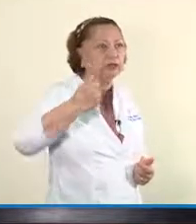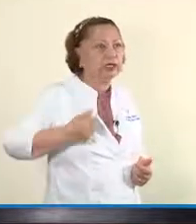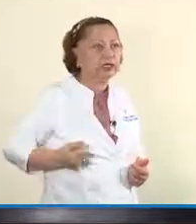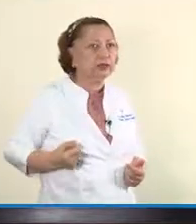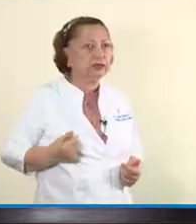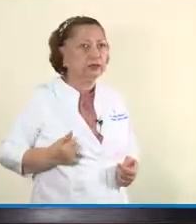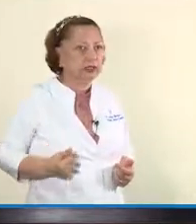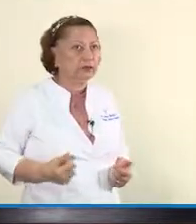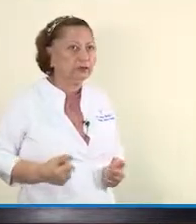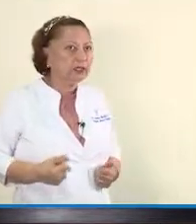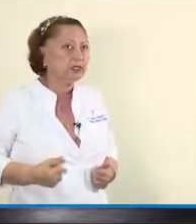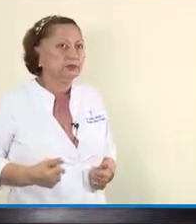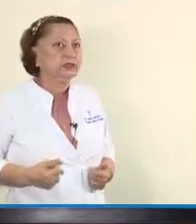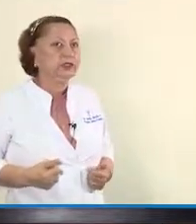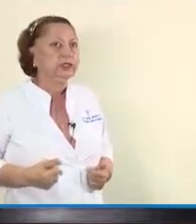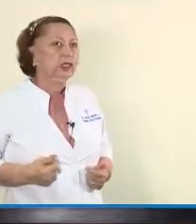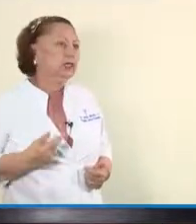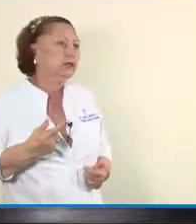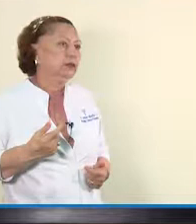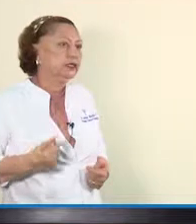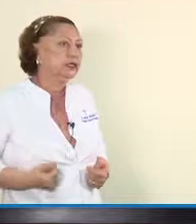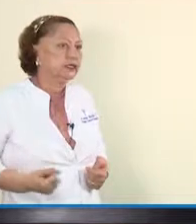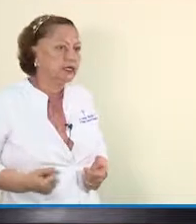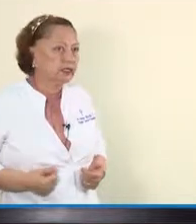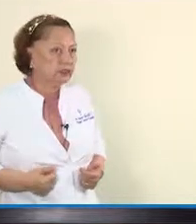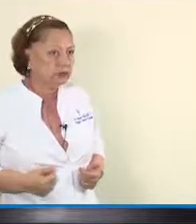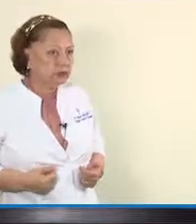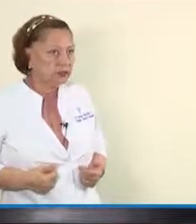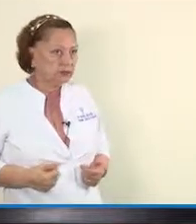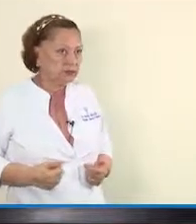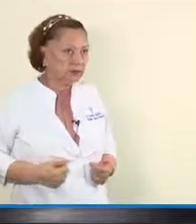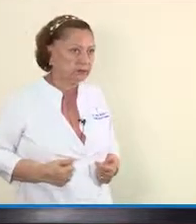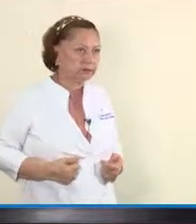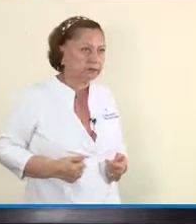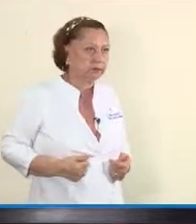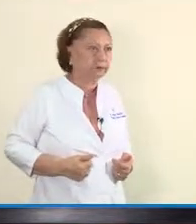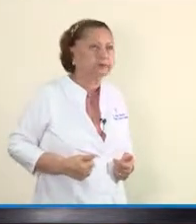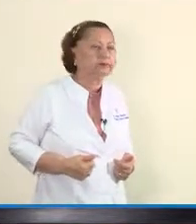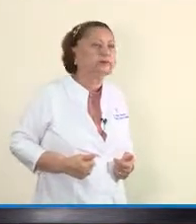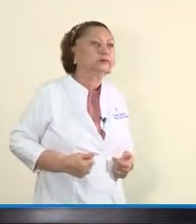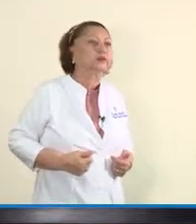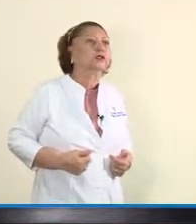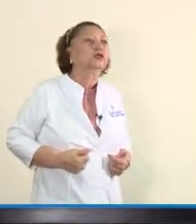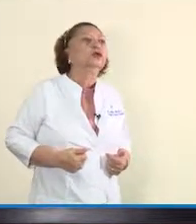enriquecimiento que nos queda como seres humanos? El aprendizaje de lo vivido.